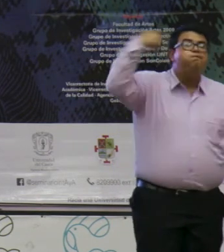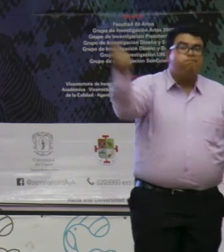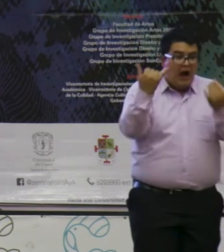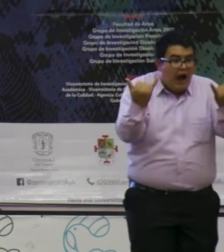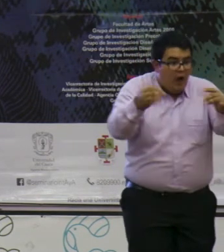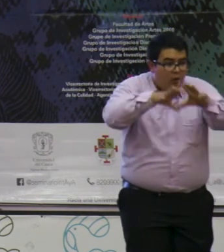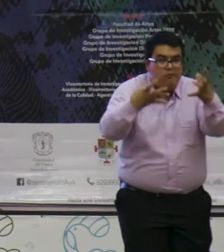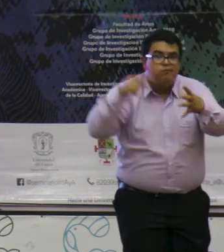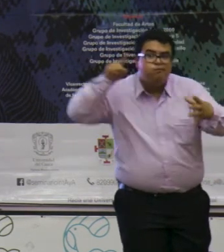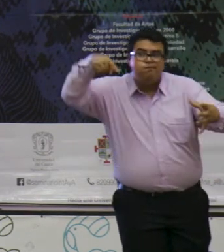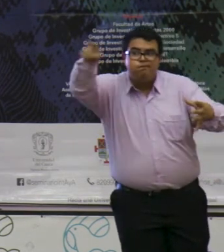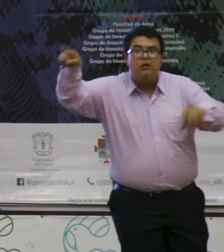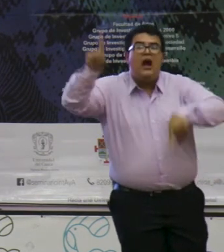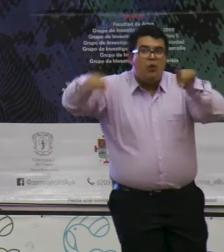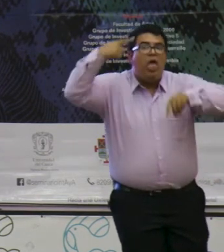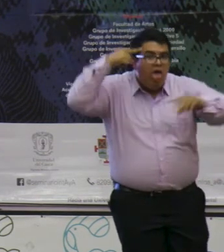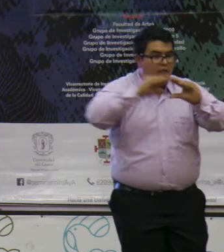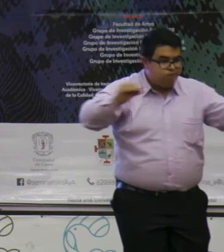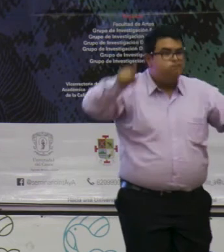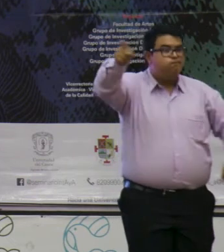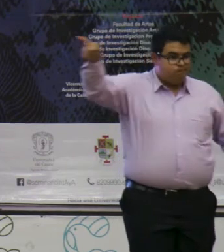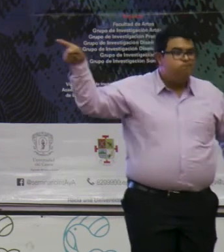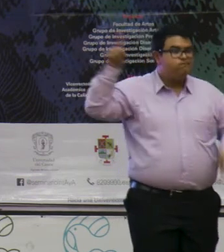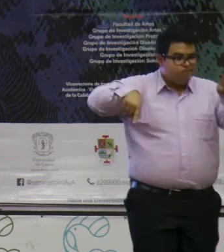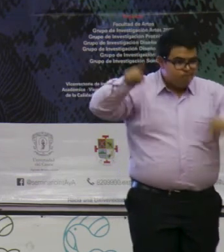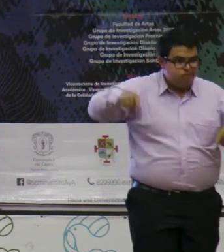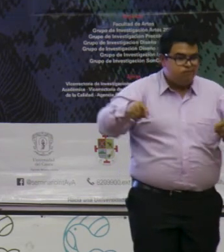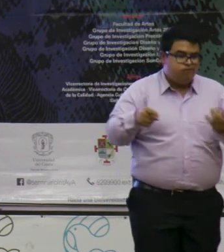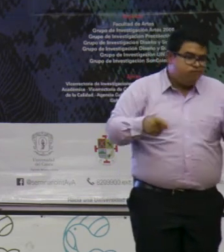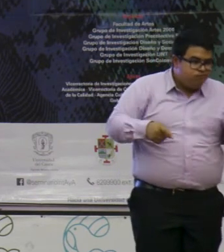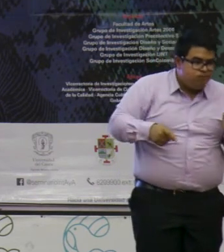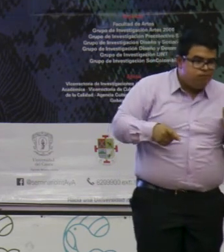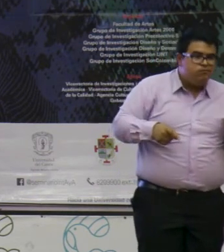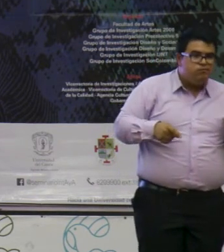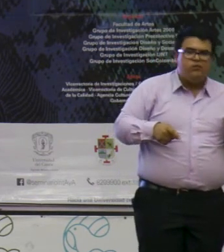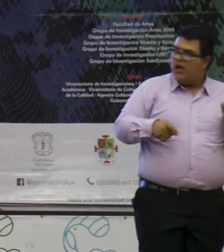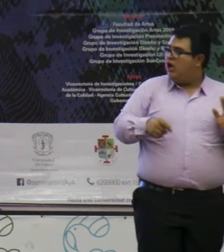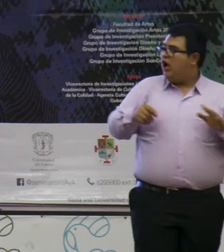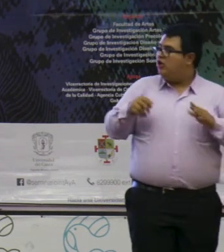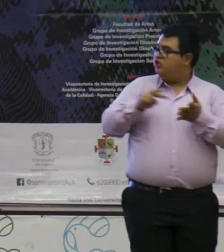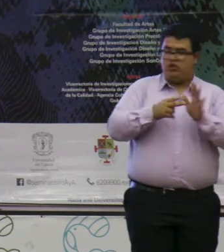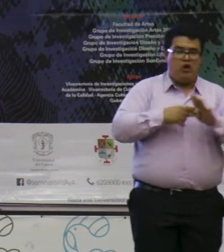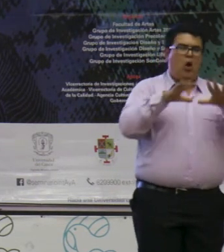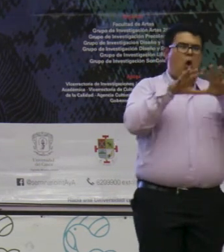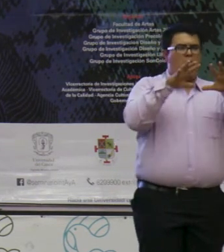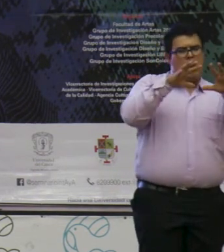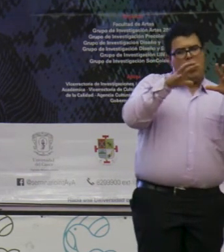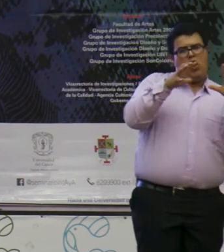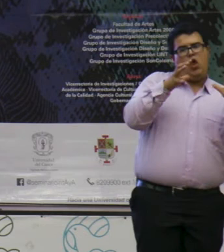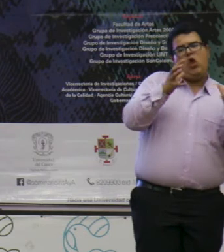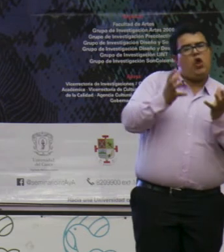Efectivamente, hay muchas discusiones sobre la Tierra si es redonda o no. Y no estoy hablando de esta pequeña elongación que la hace medio ovoide,